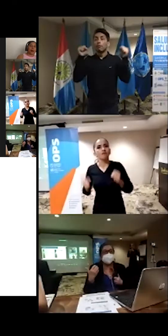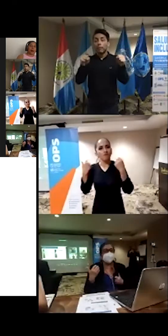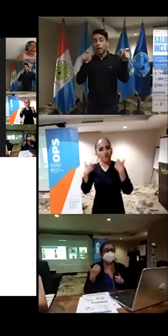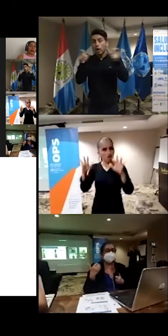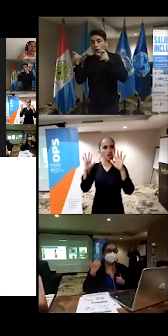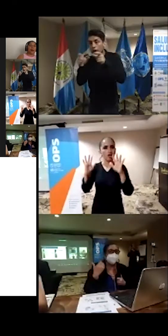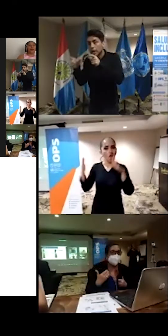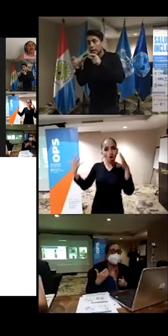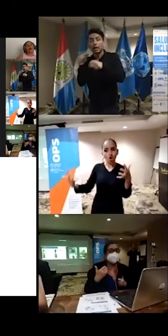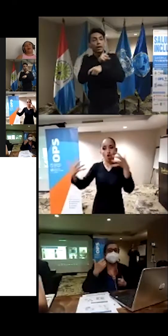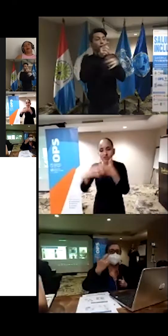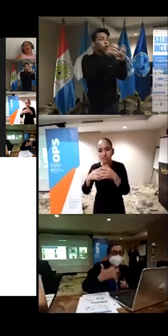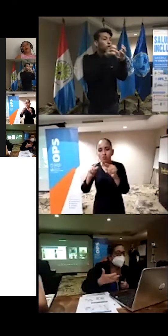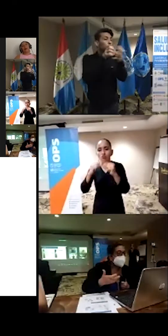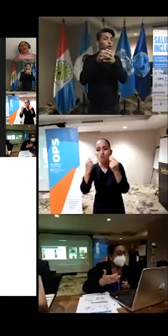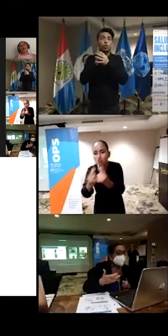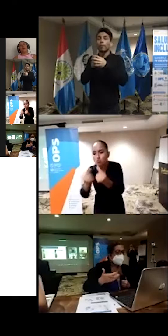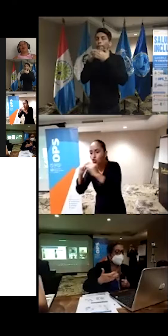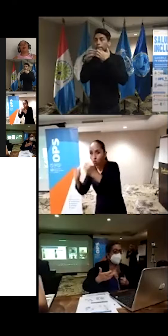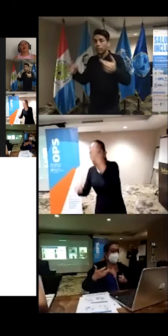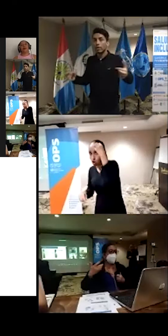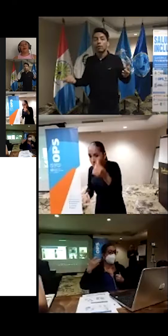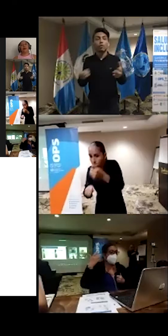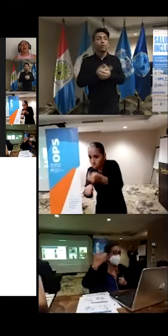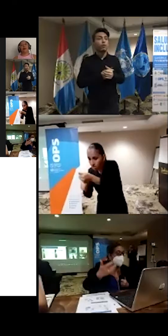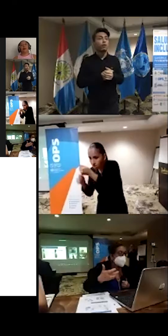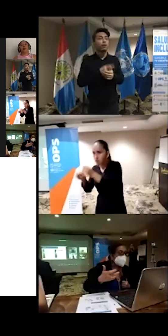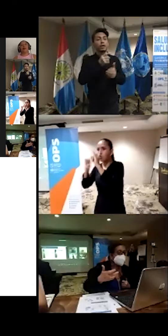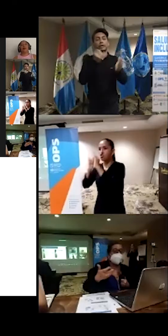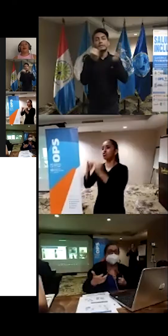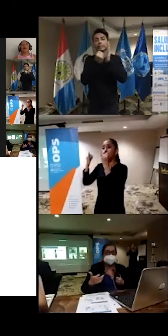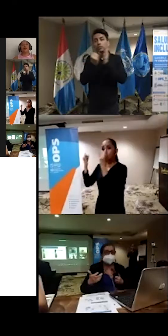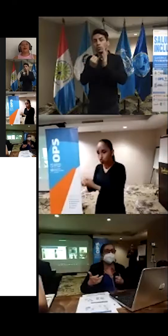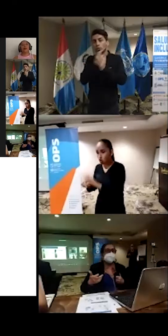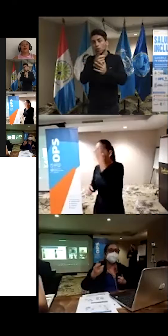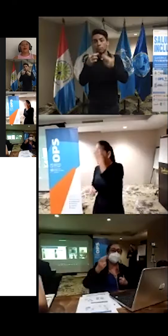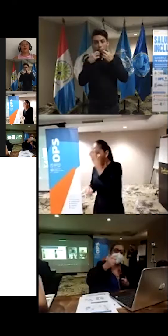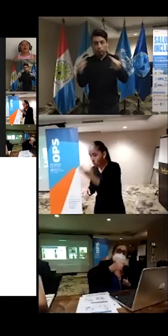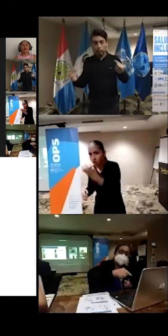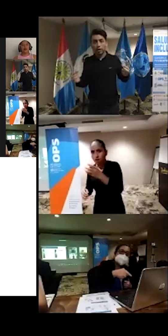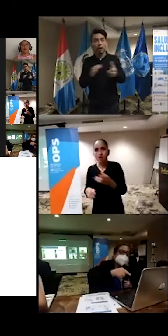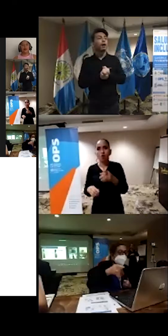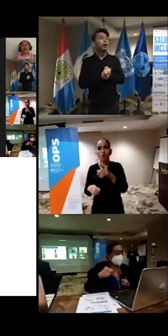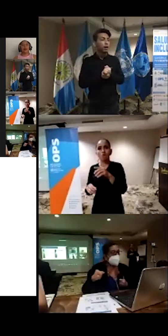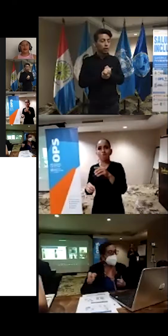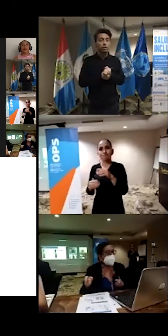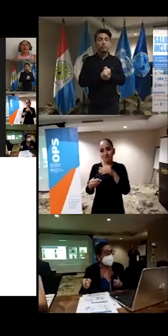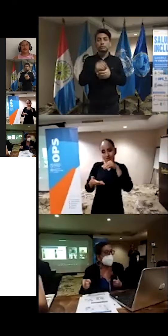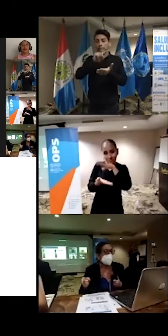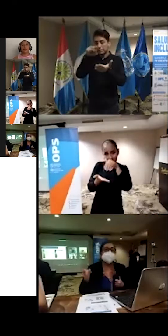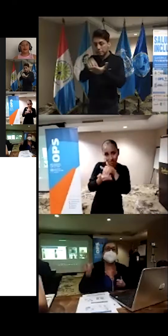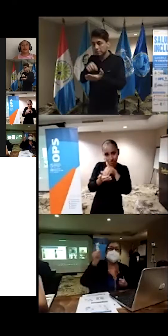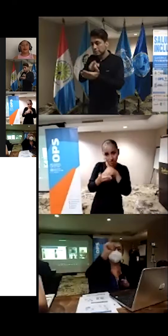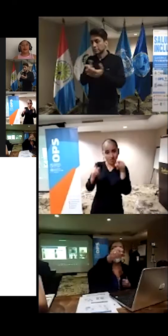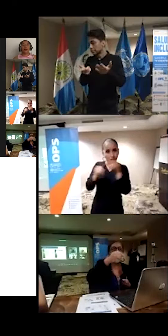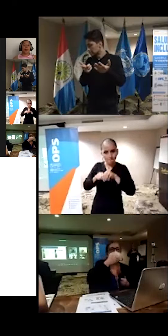coordinado con sectores públicos, con instituciones públicas, tanto centralizadas como